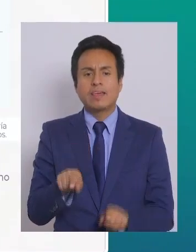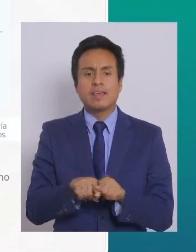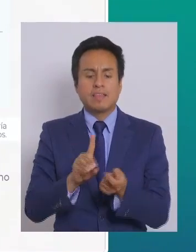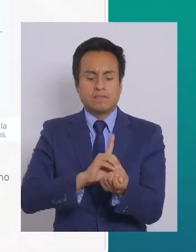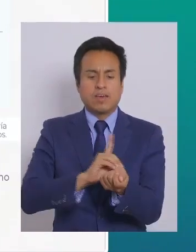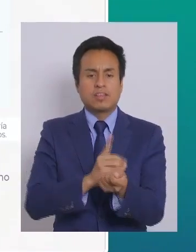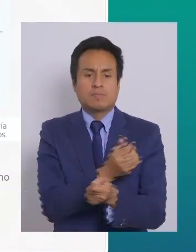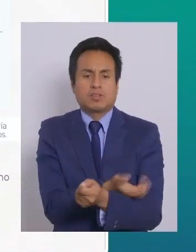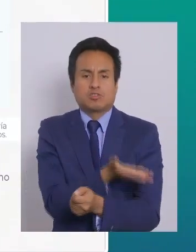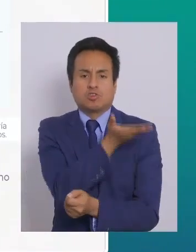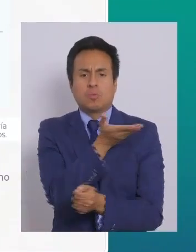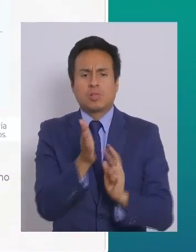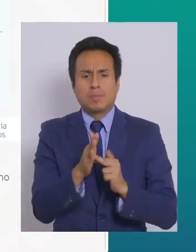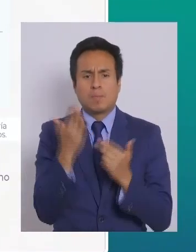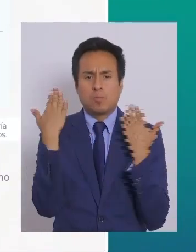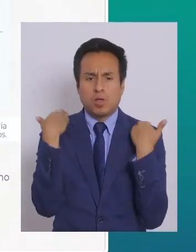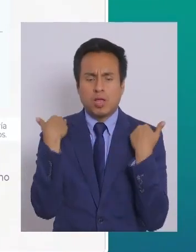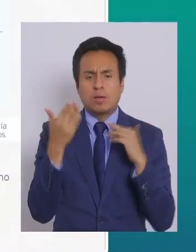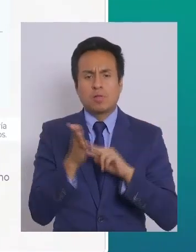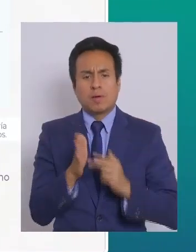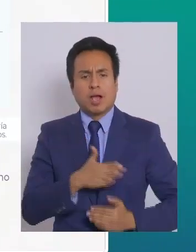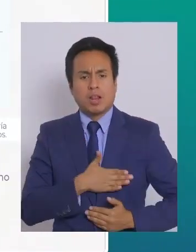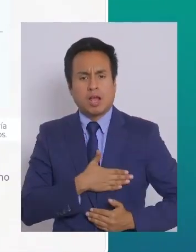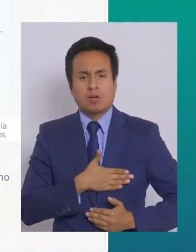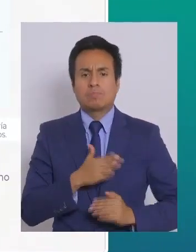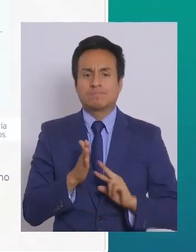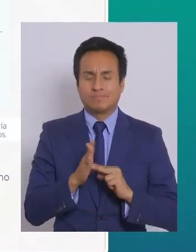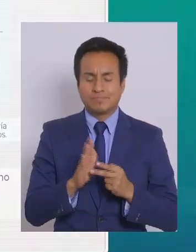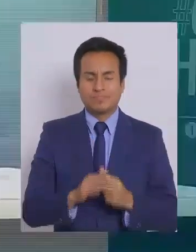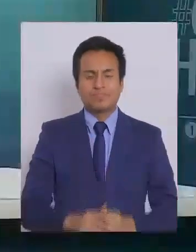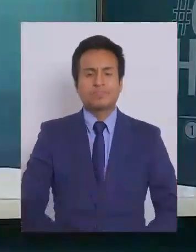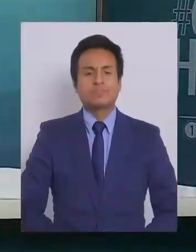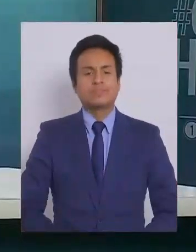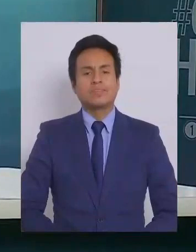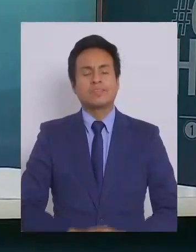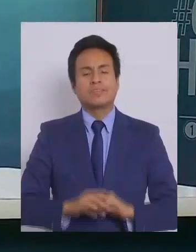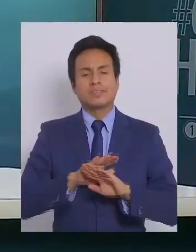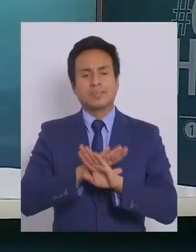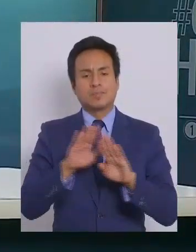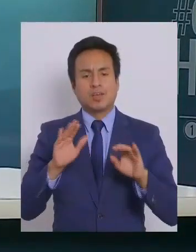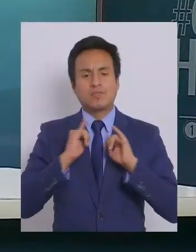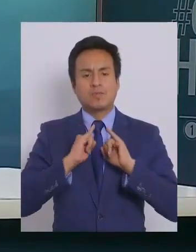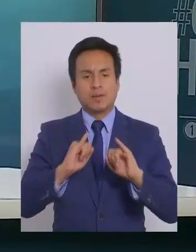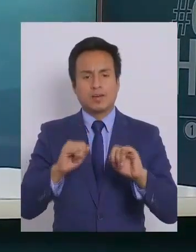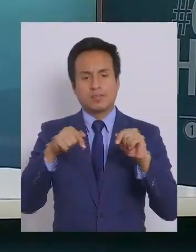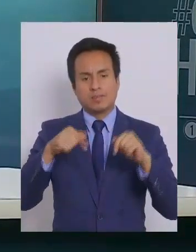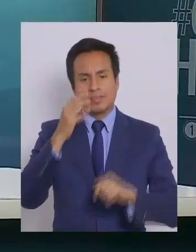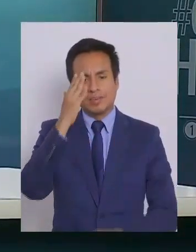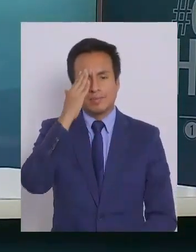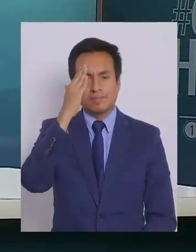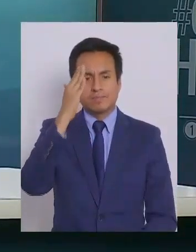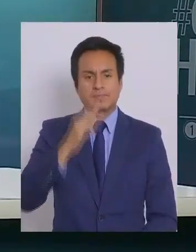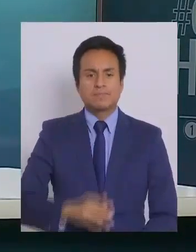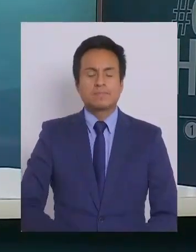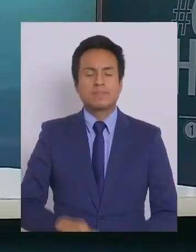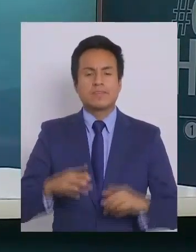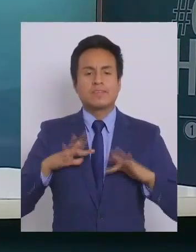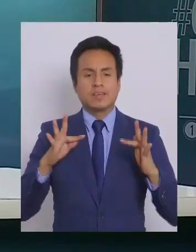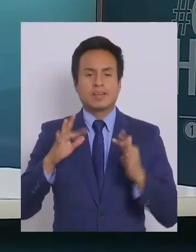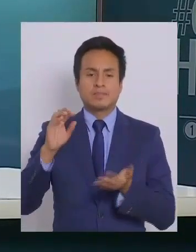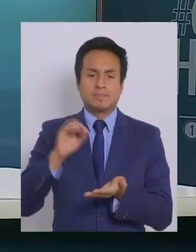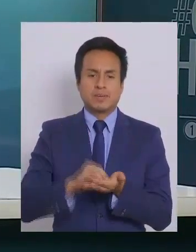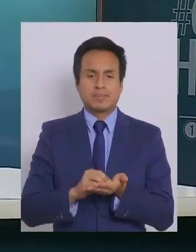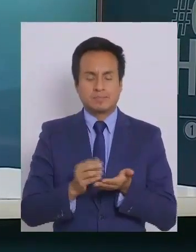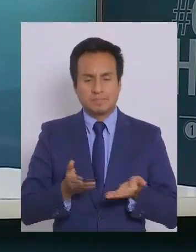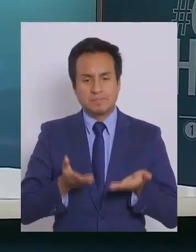problemas pulmonares problemas cardíacos con esto damos por terminada el informe de hoy día y felicidad una vez